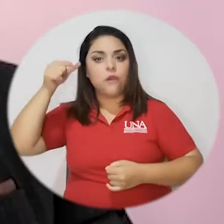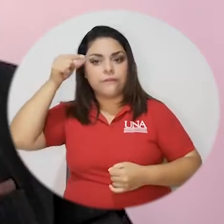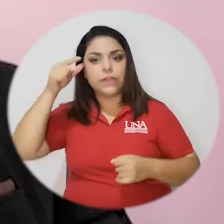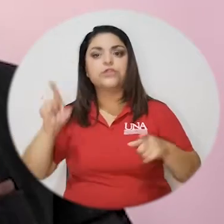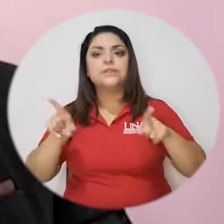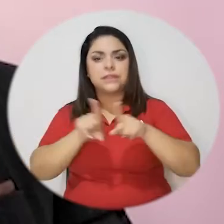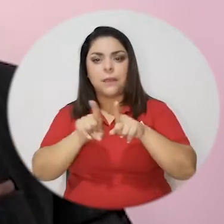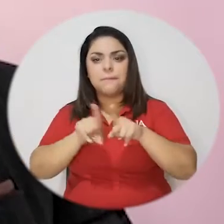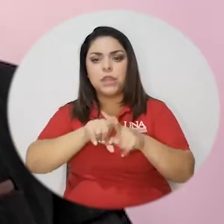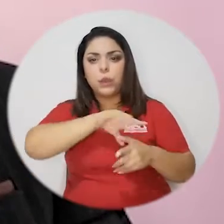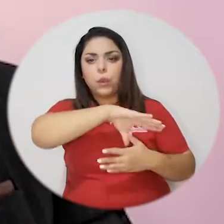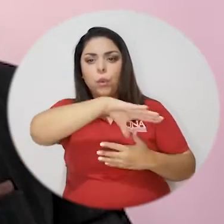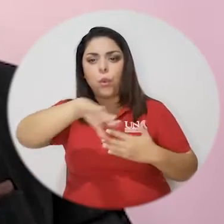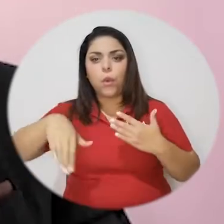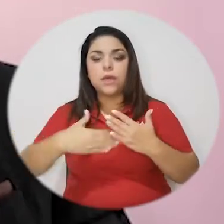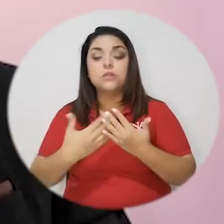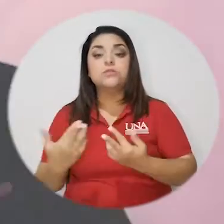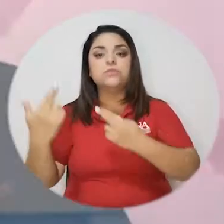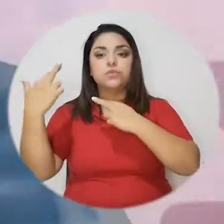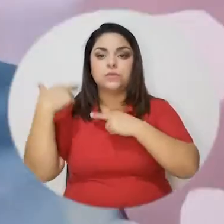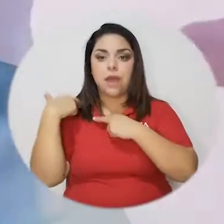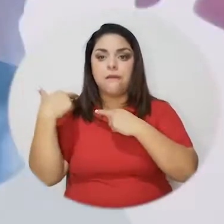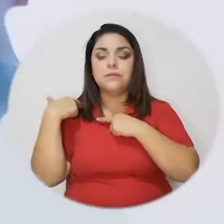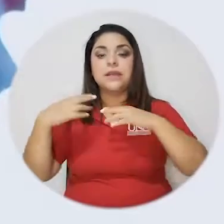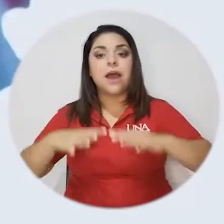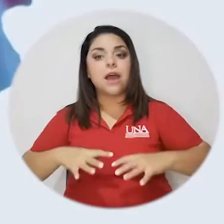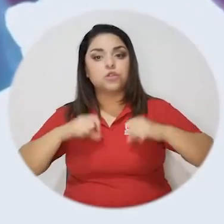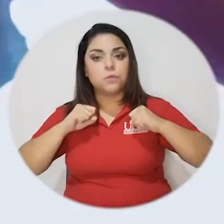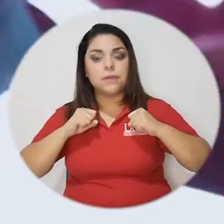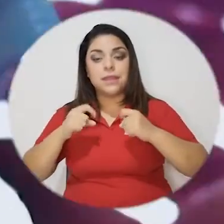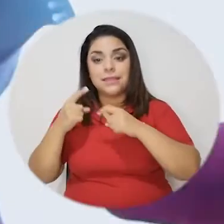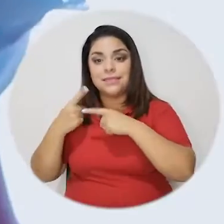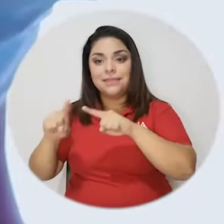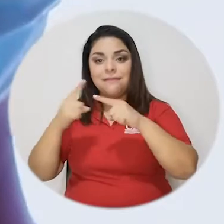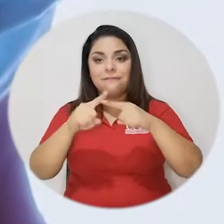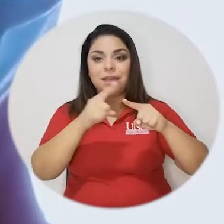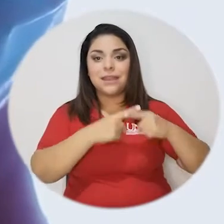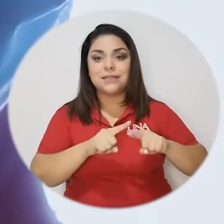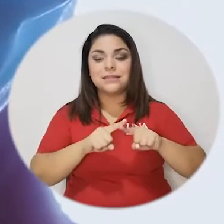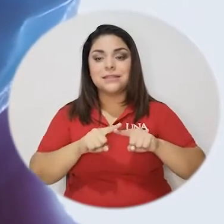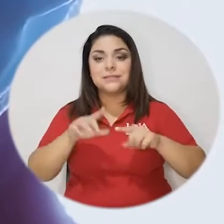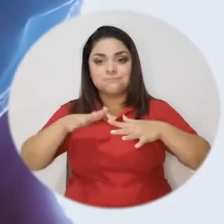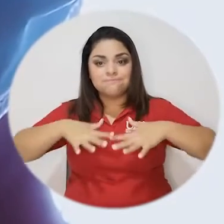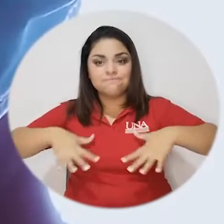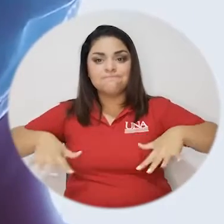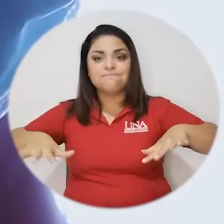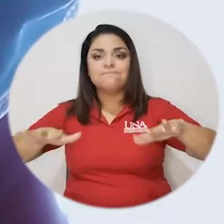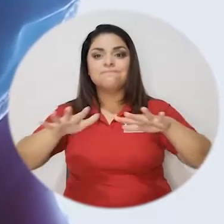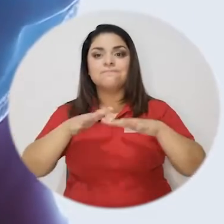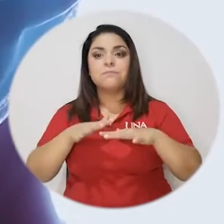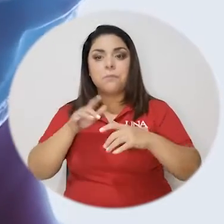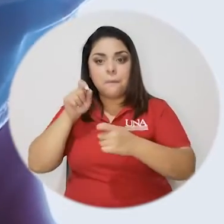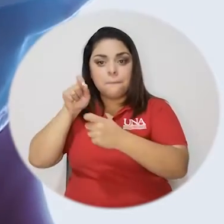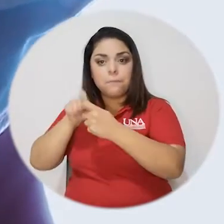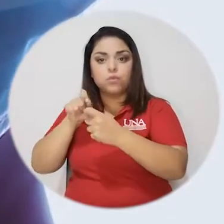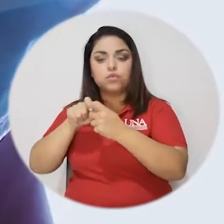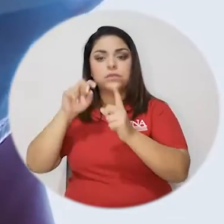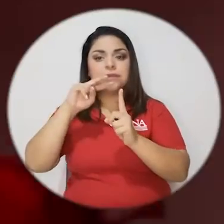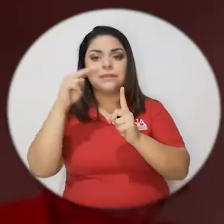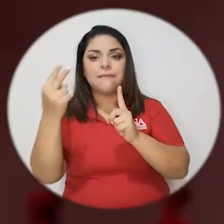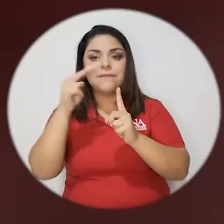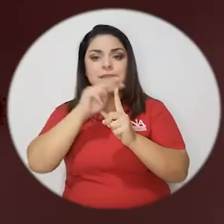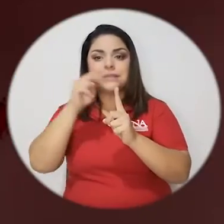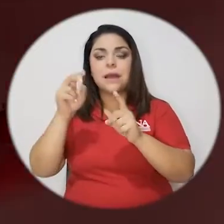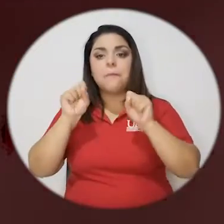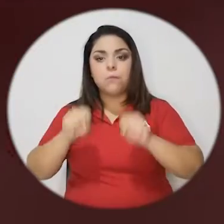del gobierno, ¿verdad? Que les corresponde pues asumir desde sus diferentes flancos, desde sus diferentes puntos de vista,